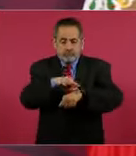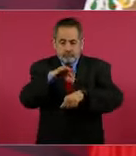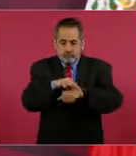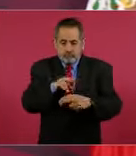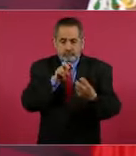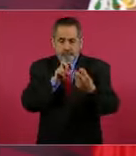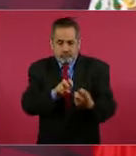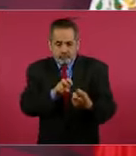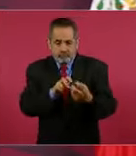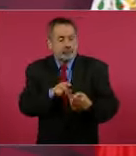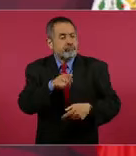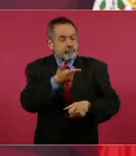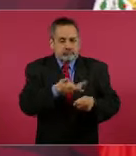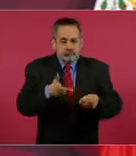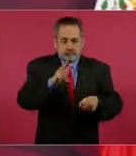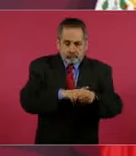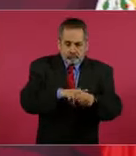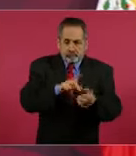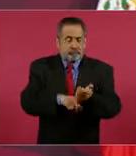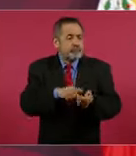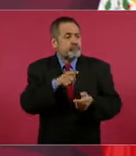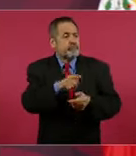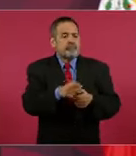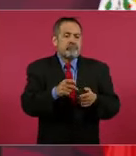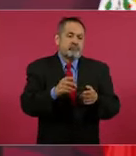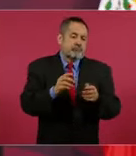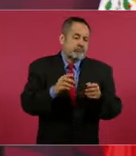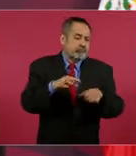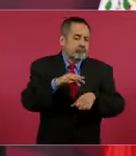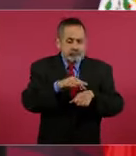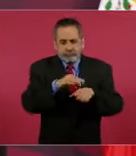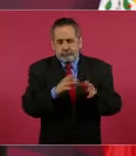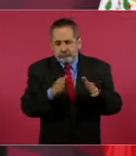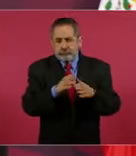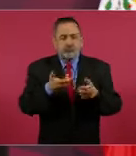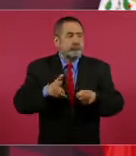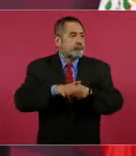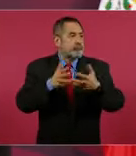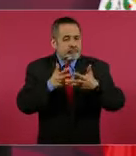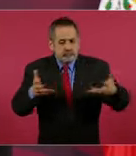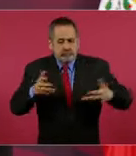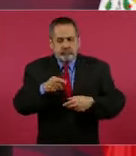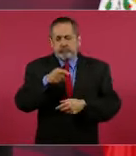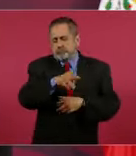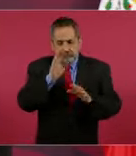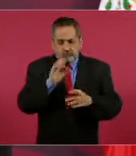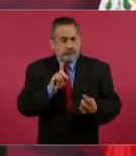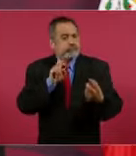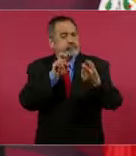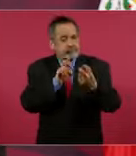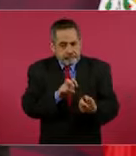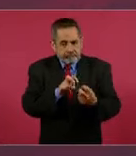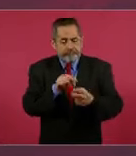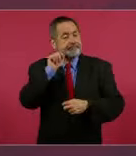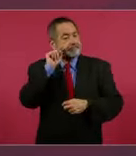es ir a un centro de salud, a una unidad médica, a una clínica, a un hospital,